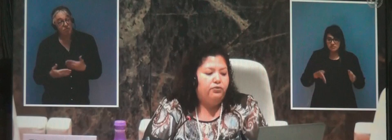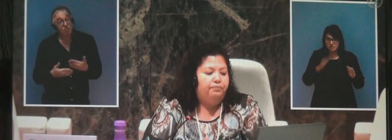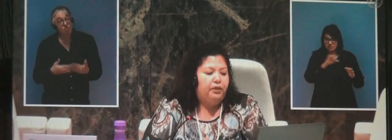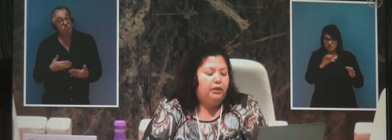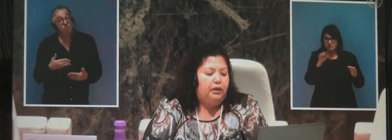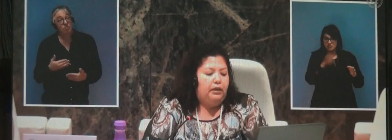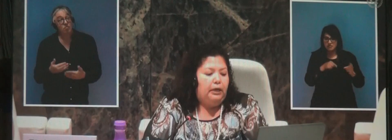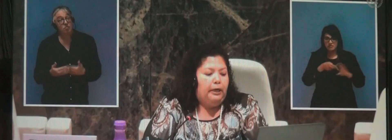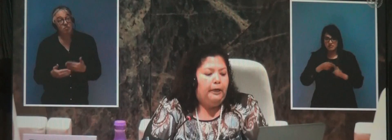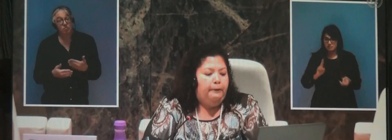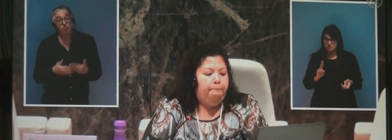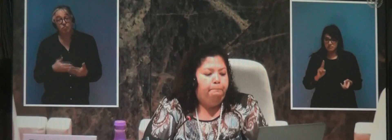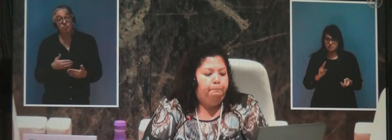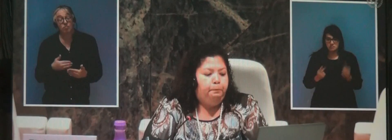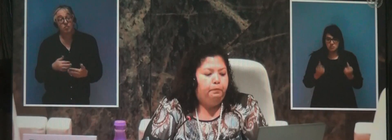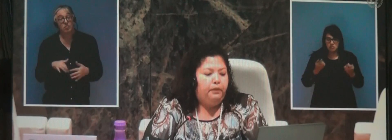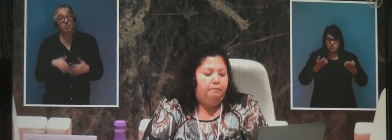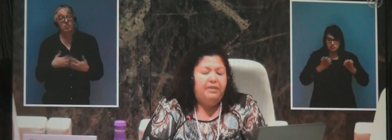desinstitucionalizarlos?